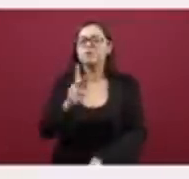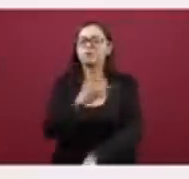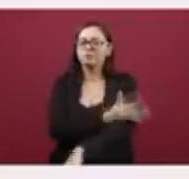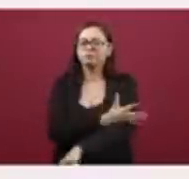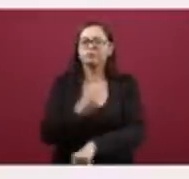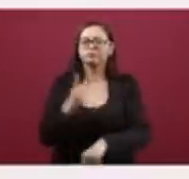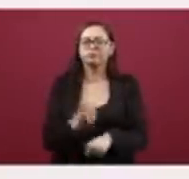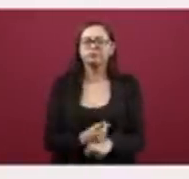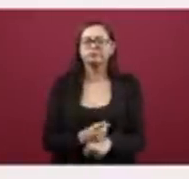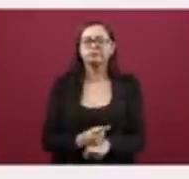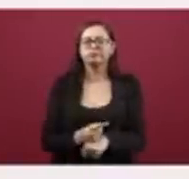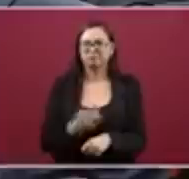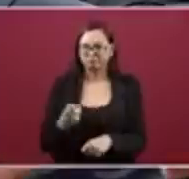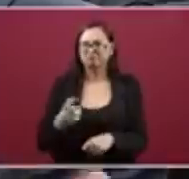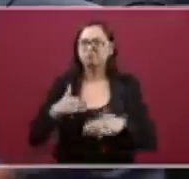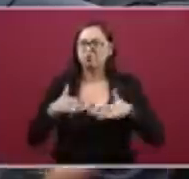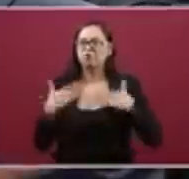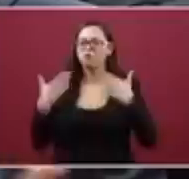atenemos